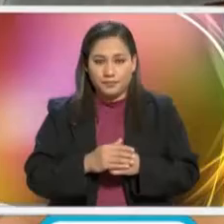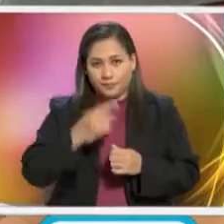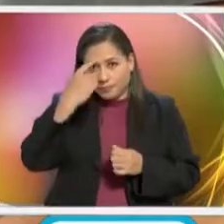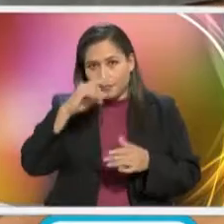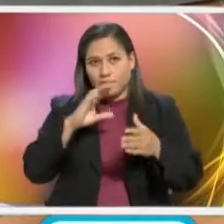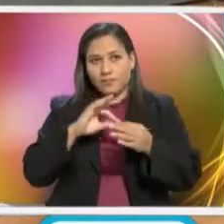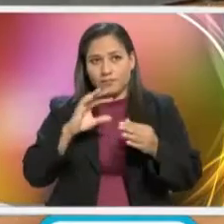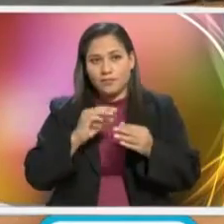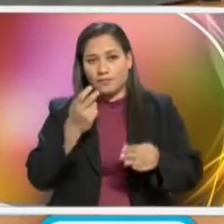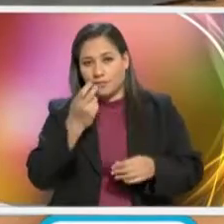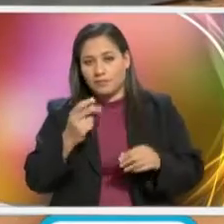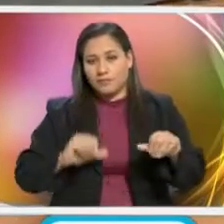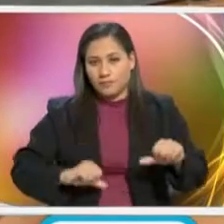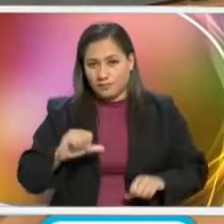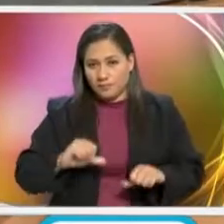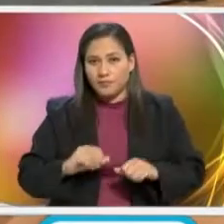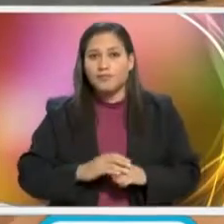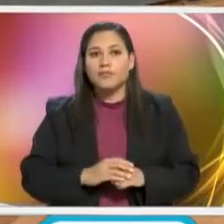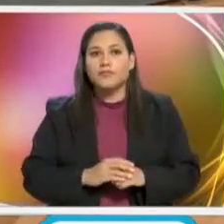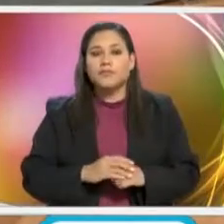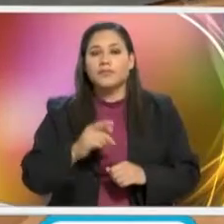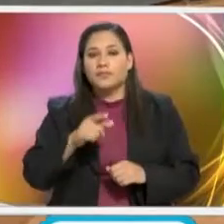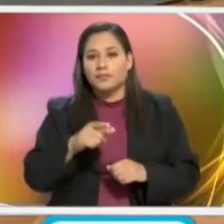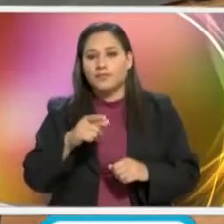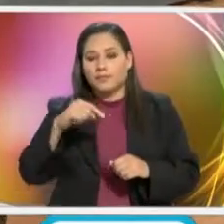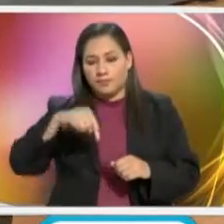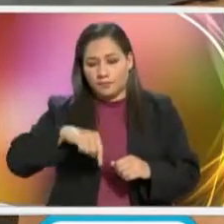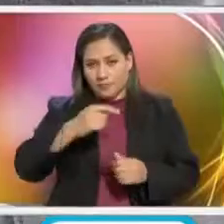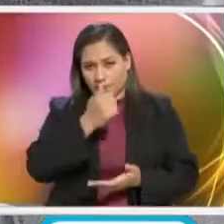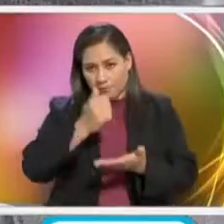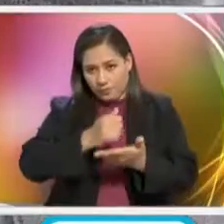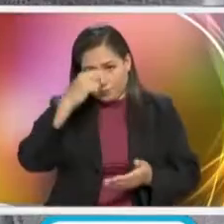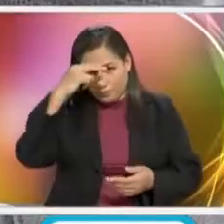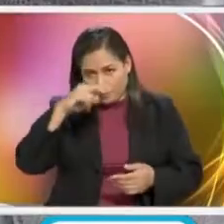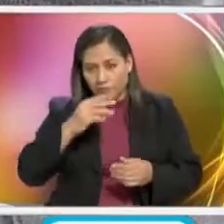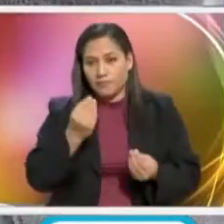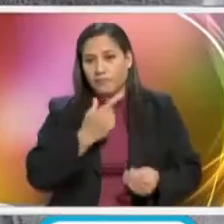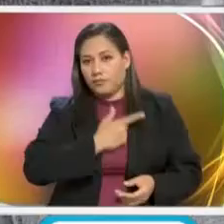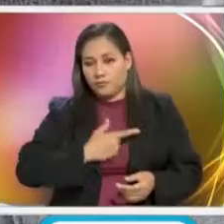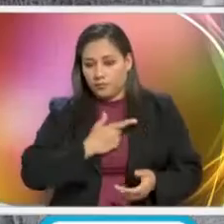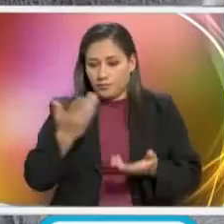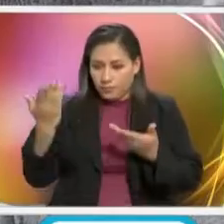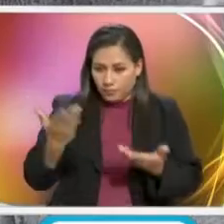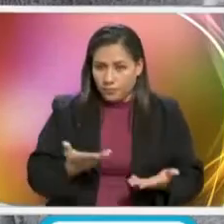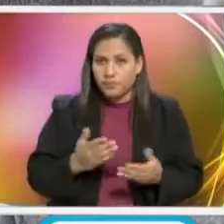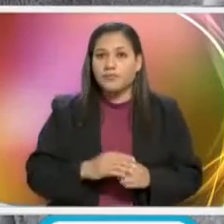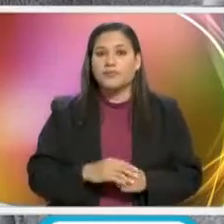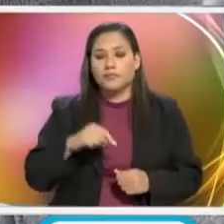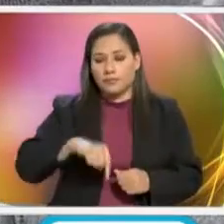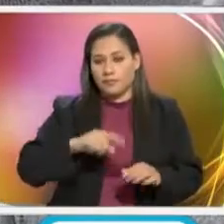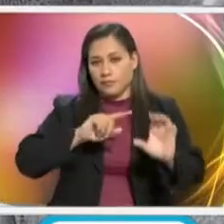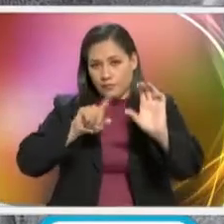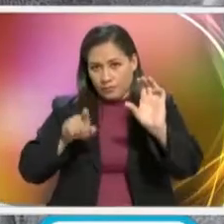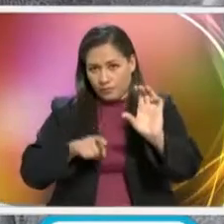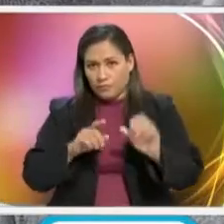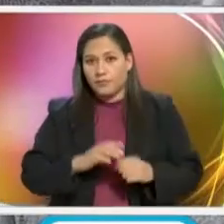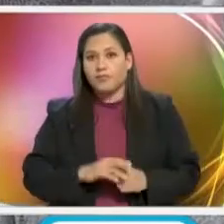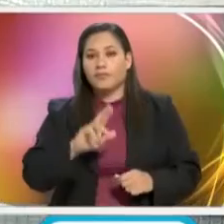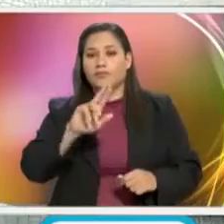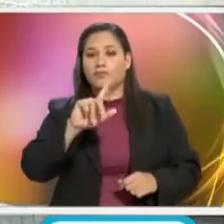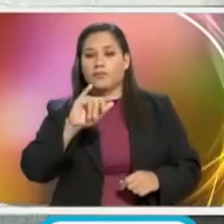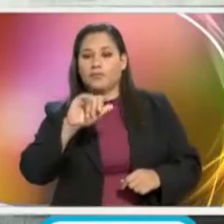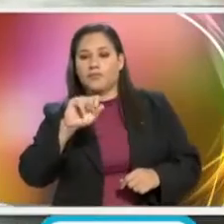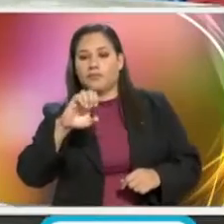Y para hablar de estas actividades que se van a llevar a cabo aquí en la Ciudad de México, nos da mucho gusto recibir aquí en tus ciudades a